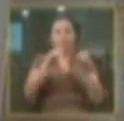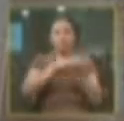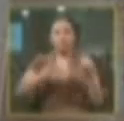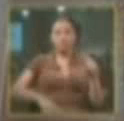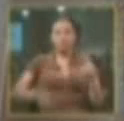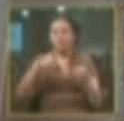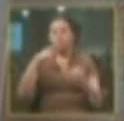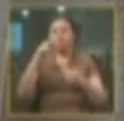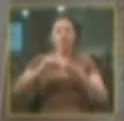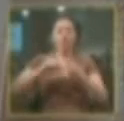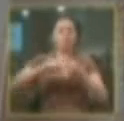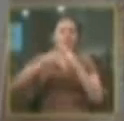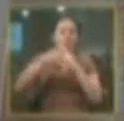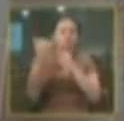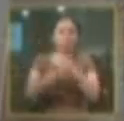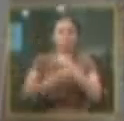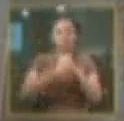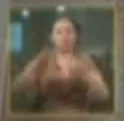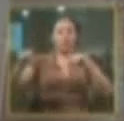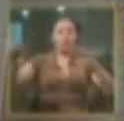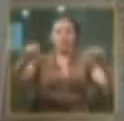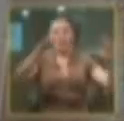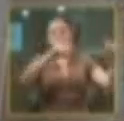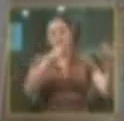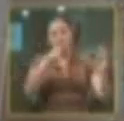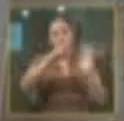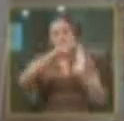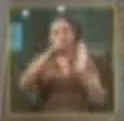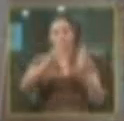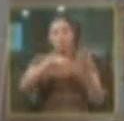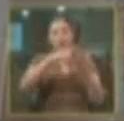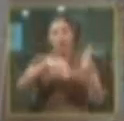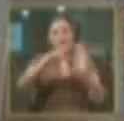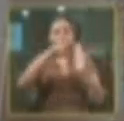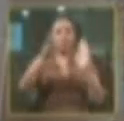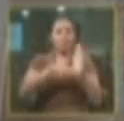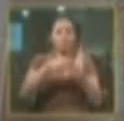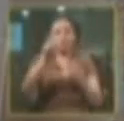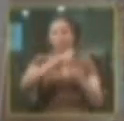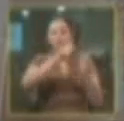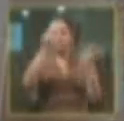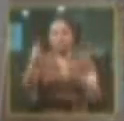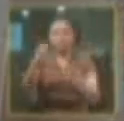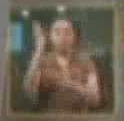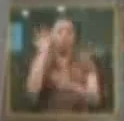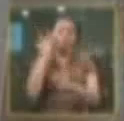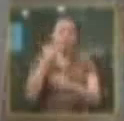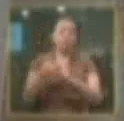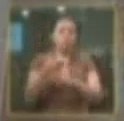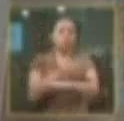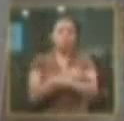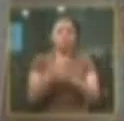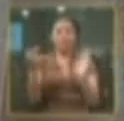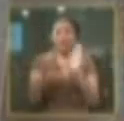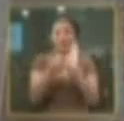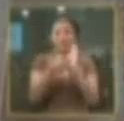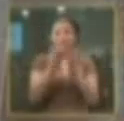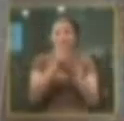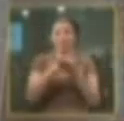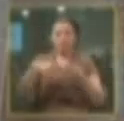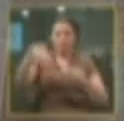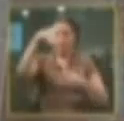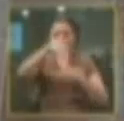país a decir que han sido violado el reglamento porque no se ha entregado con 5 días de anticipación esta parte anexa